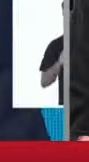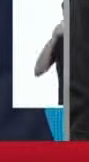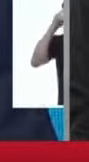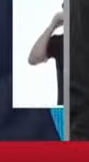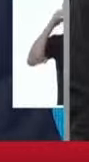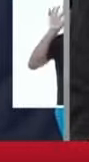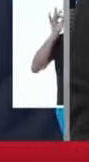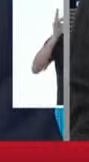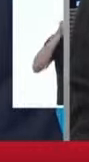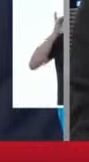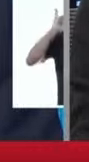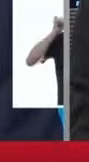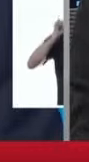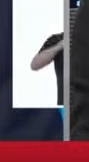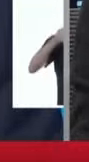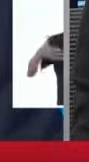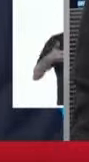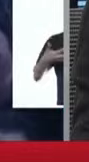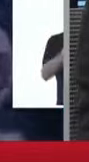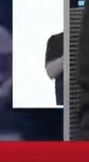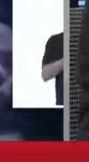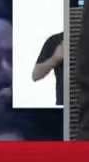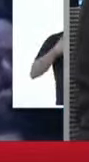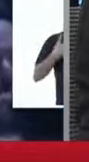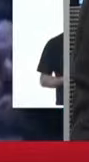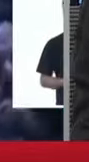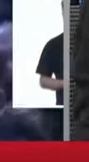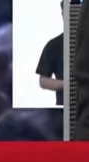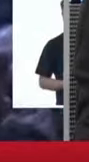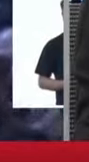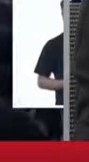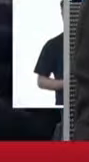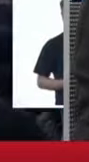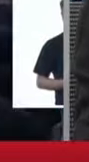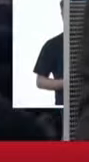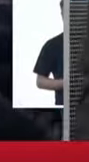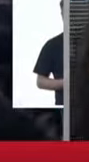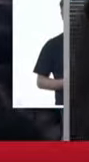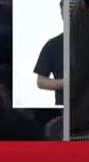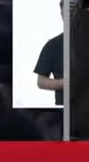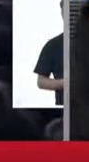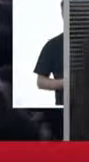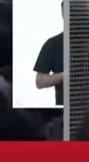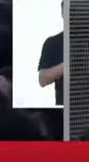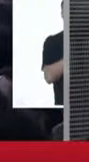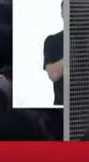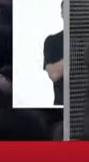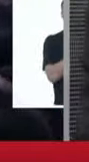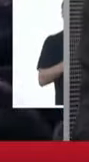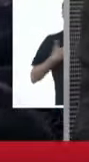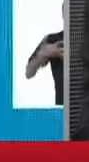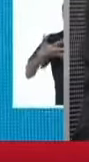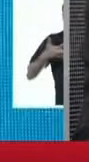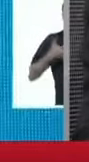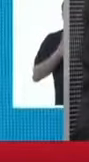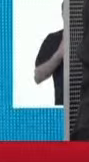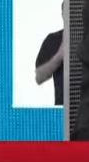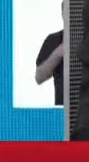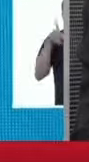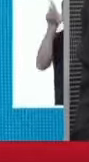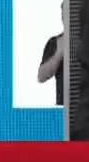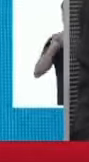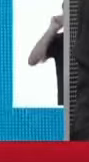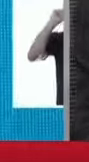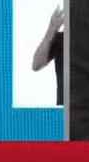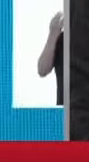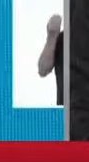ministro de Economía, digamos, si él no pudo, ¿qué está prometiendo? Y a la vez, esto de que lo votan, ¿no? Es una sociedad como también muy... Nunca